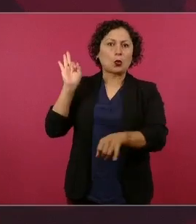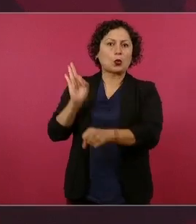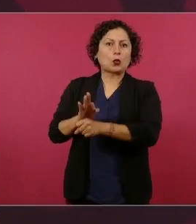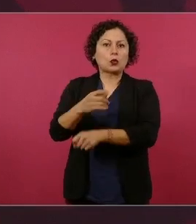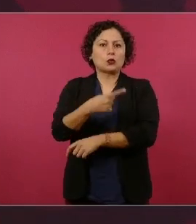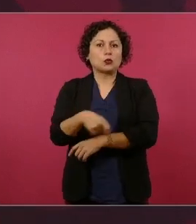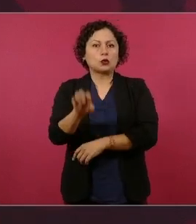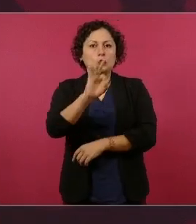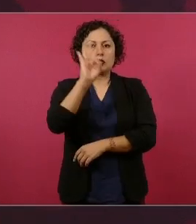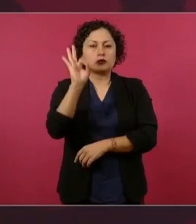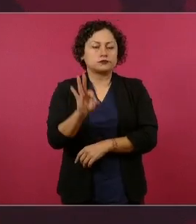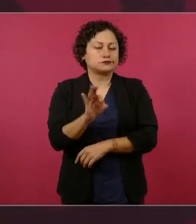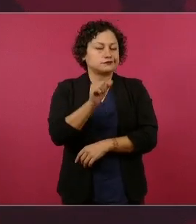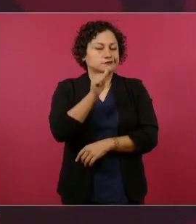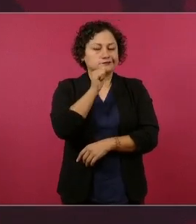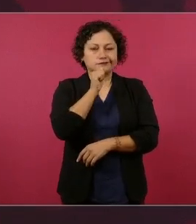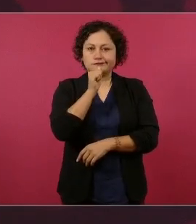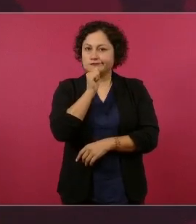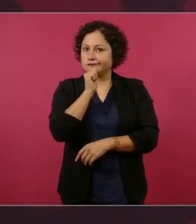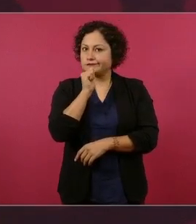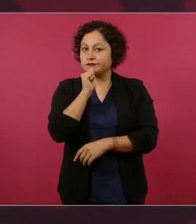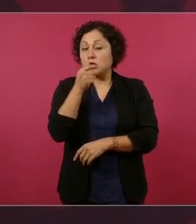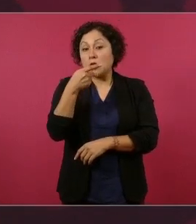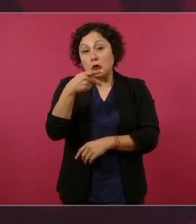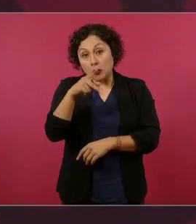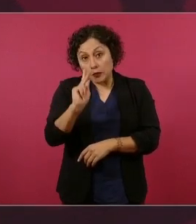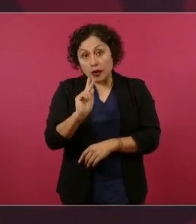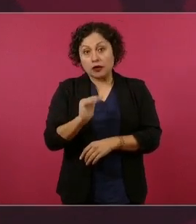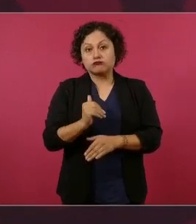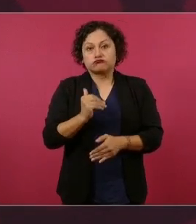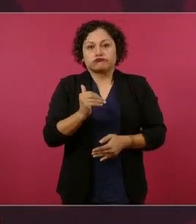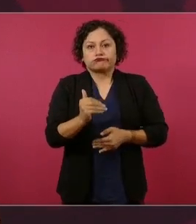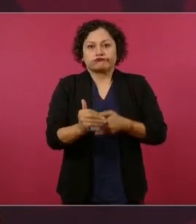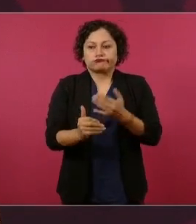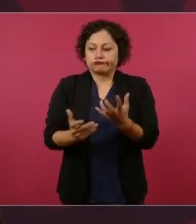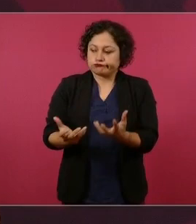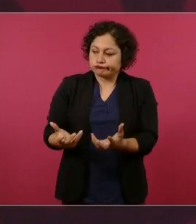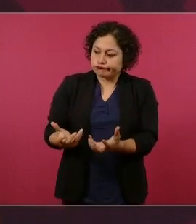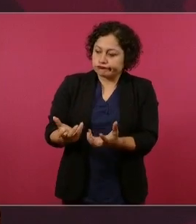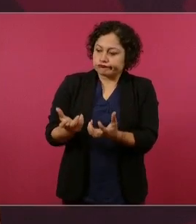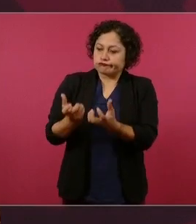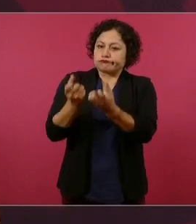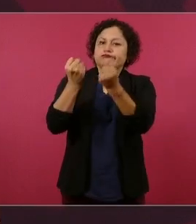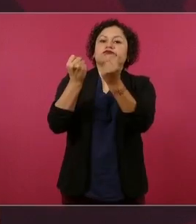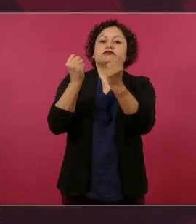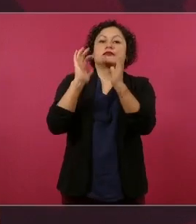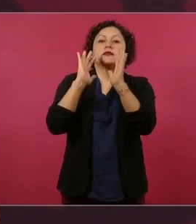de Electricidad tiene más capacidad de generación de energía